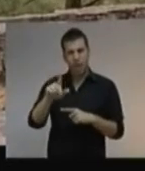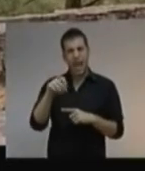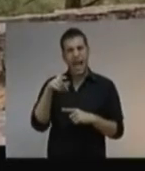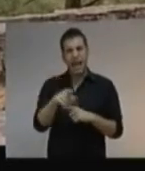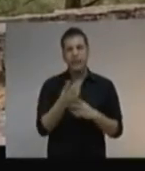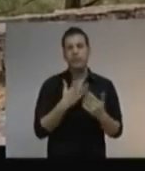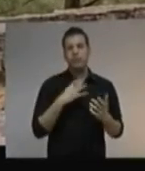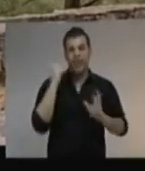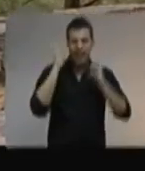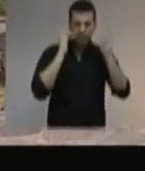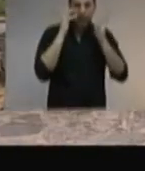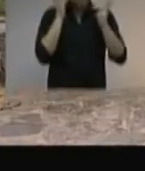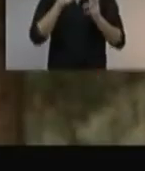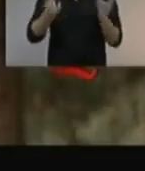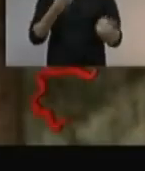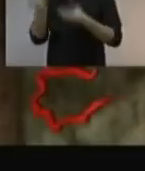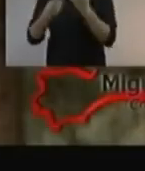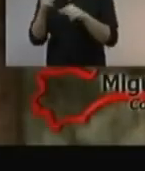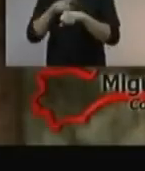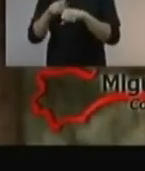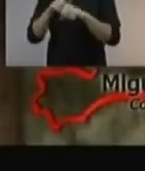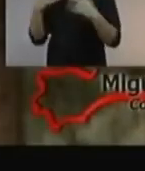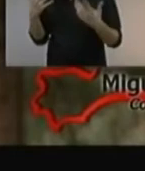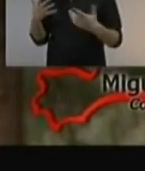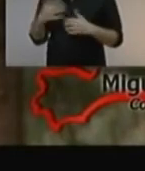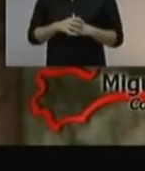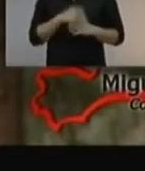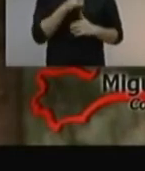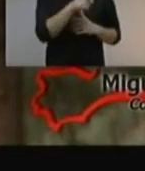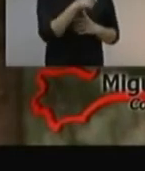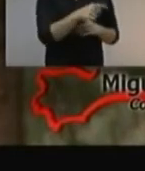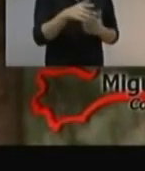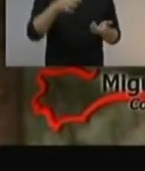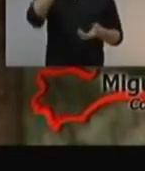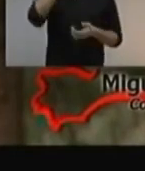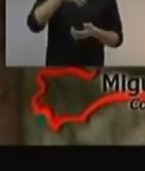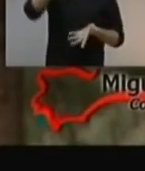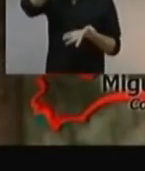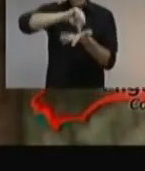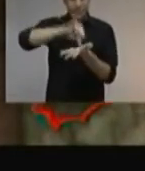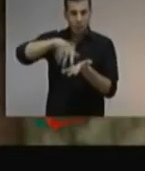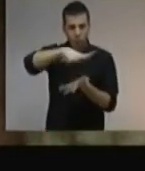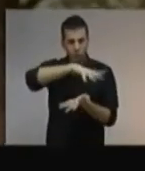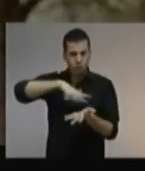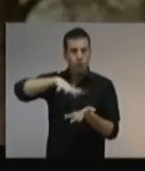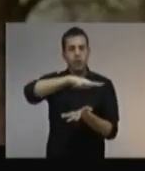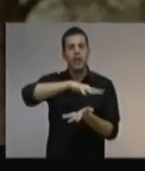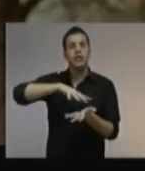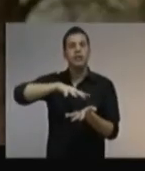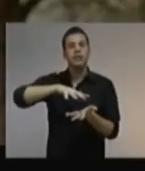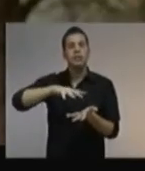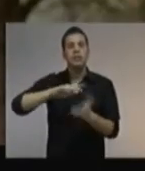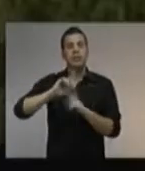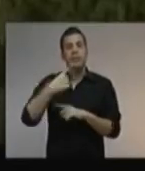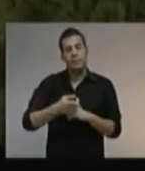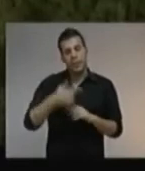de fauna y flora lo caracteriza. Bueno, primero decir que ocupa todo el centro de la isla de Gran Canaria, todas las cumbres y una parte importante de lo que es